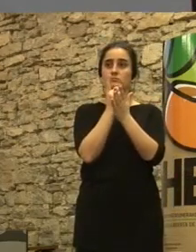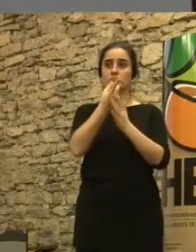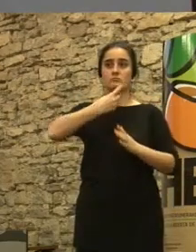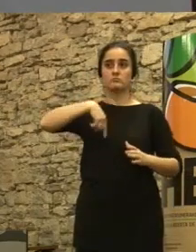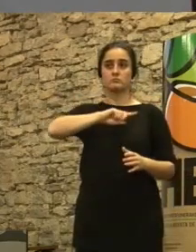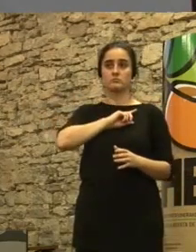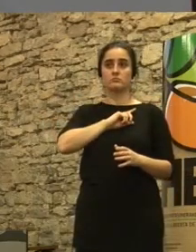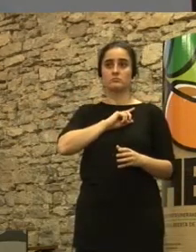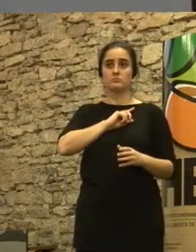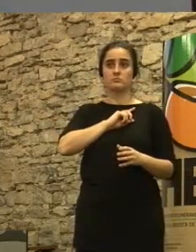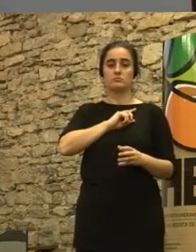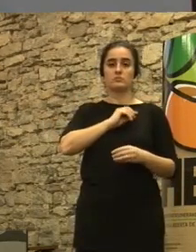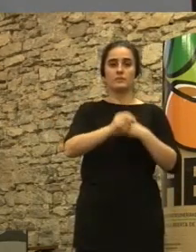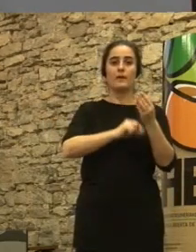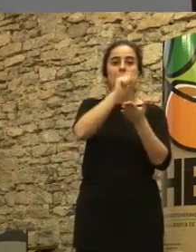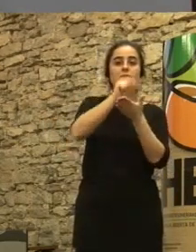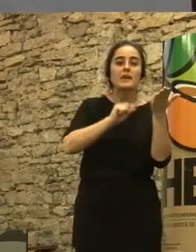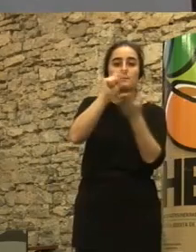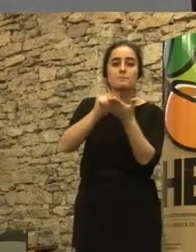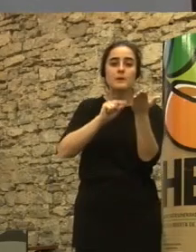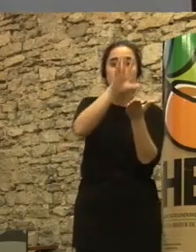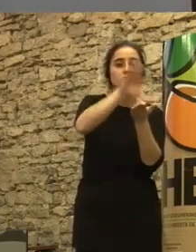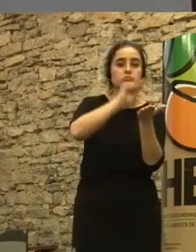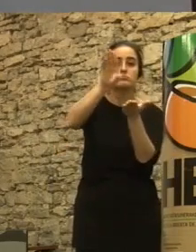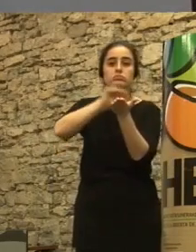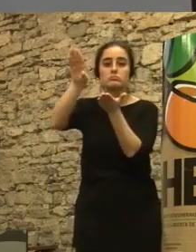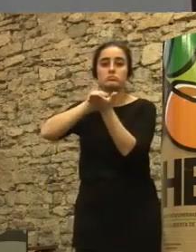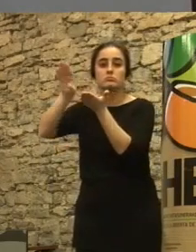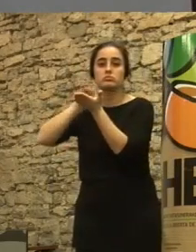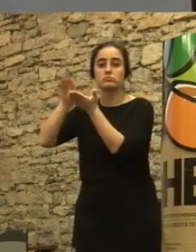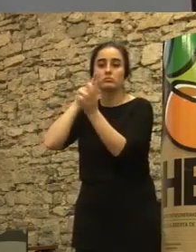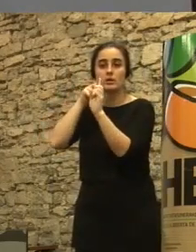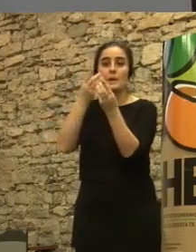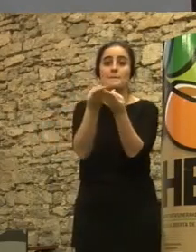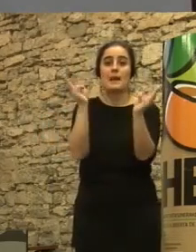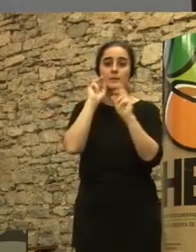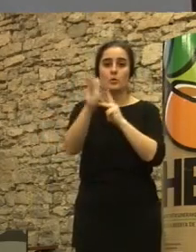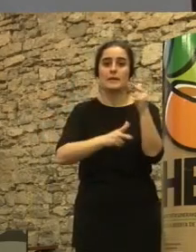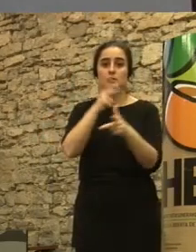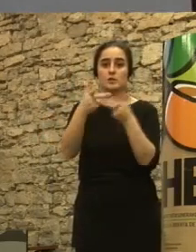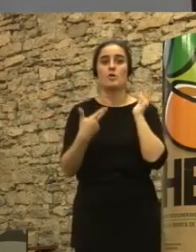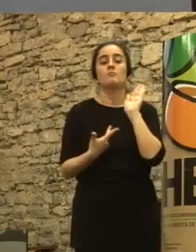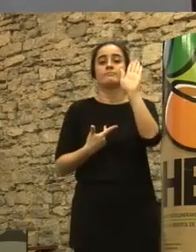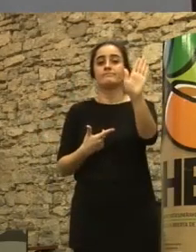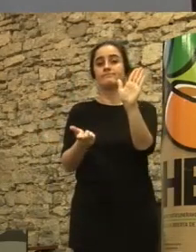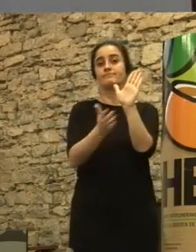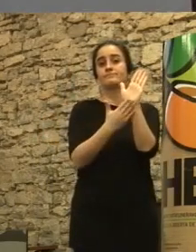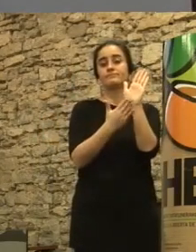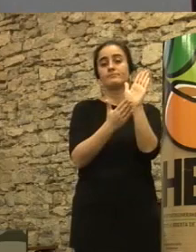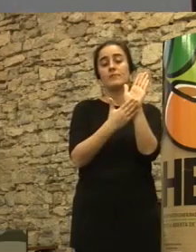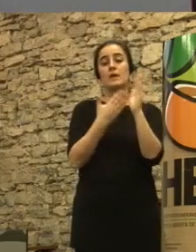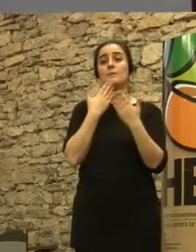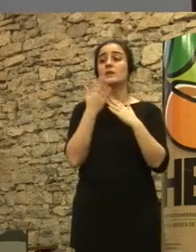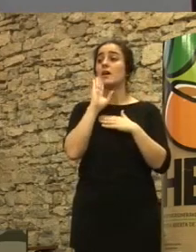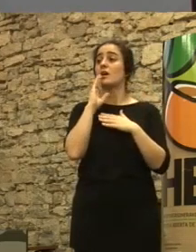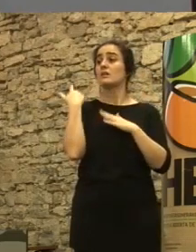hicimos una recogida de firmas para presentar en el Parlamento Vasco pidiendo lo que se ha comentado